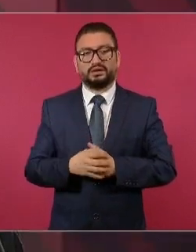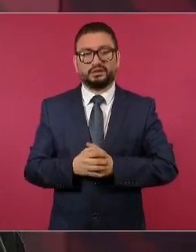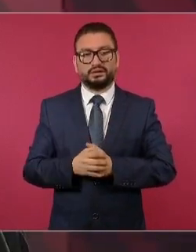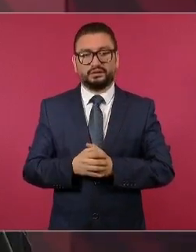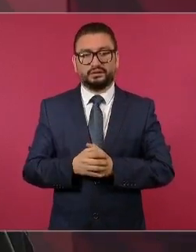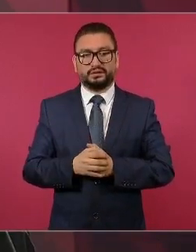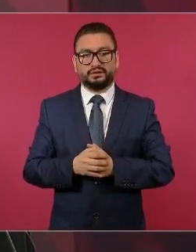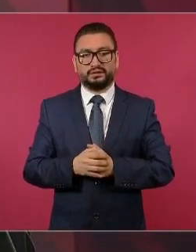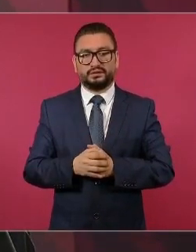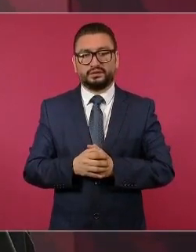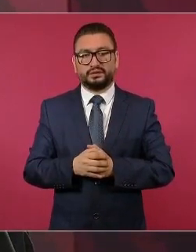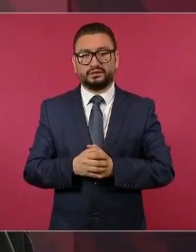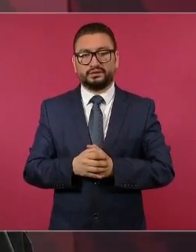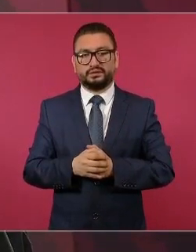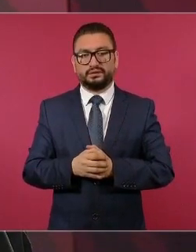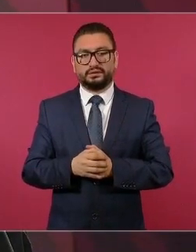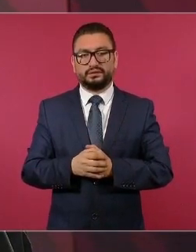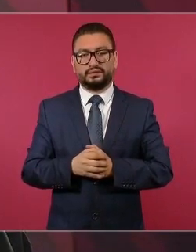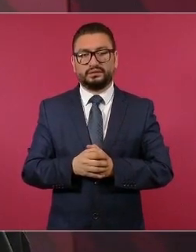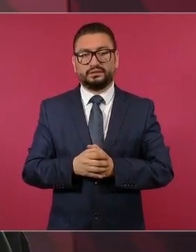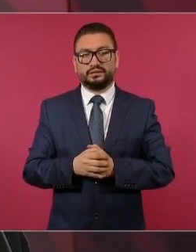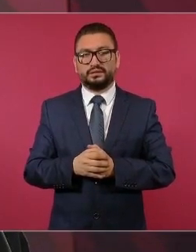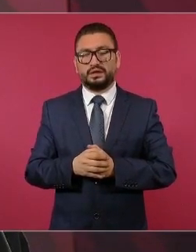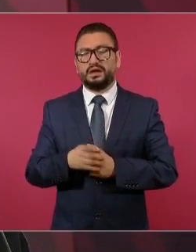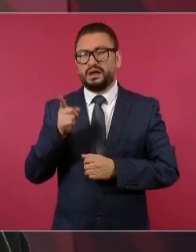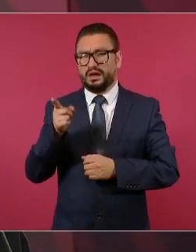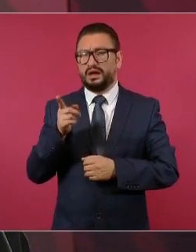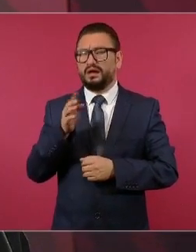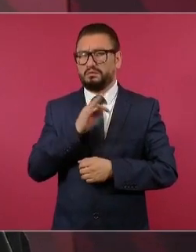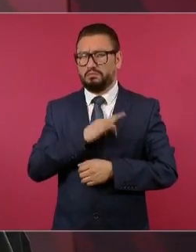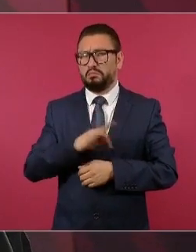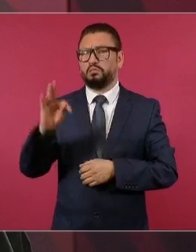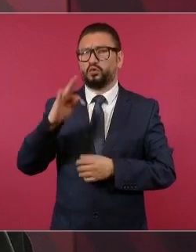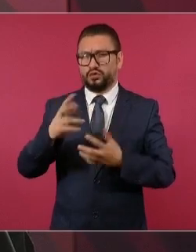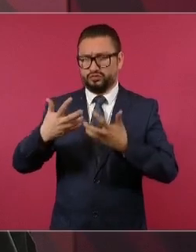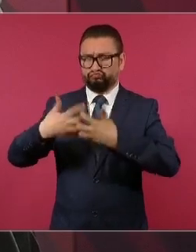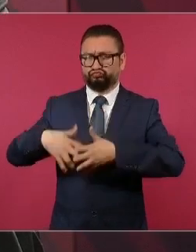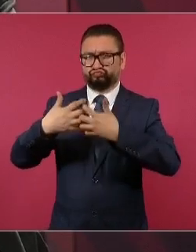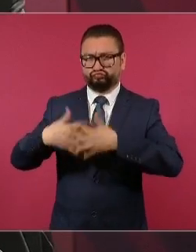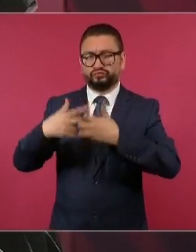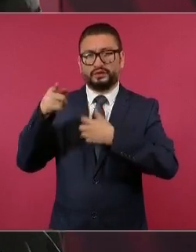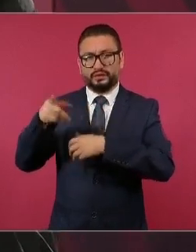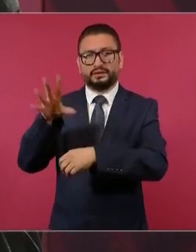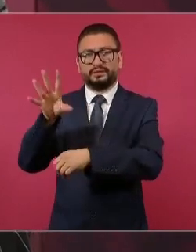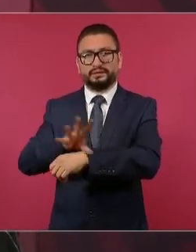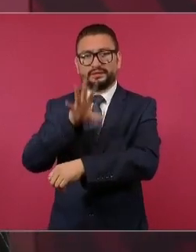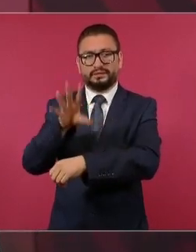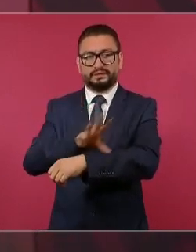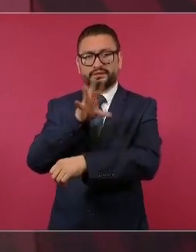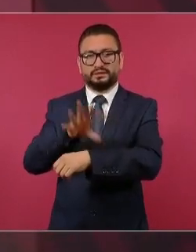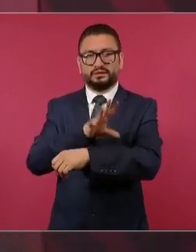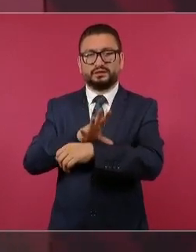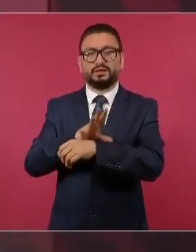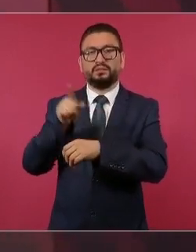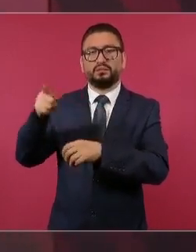pues la posibilidad de producir energía eléctrica con